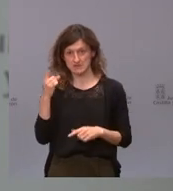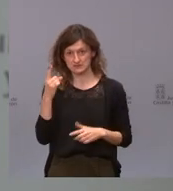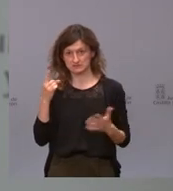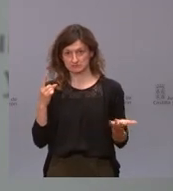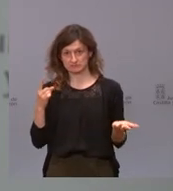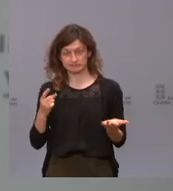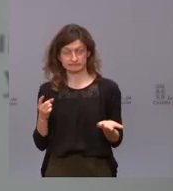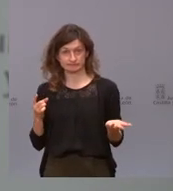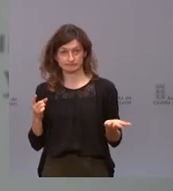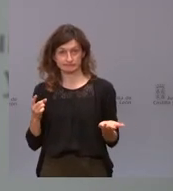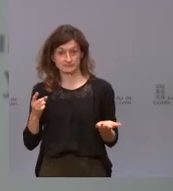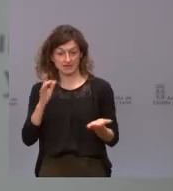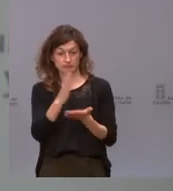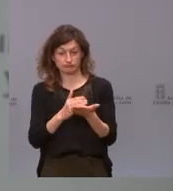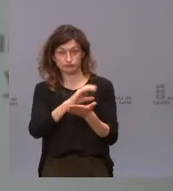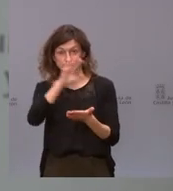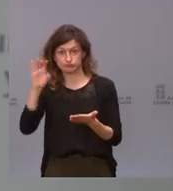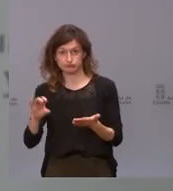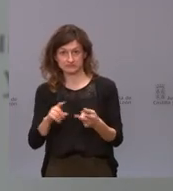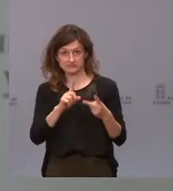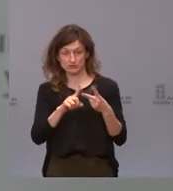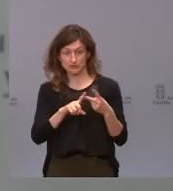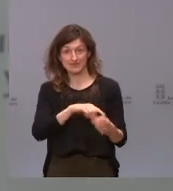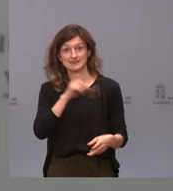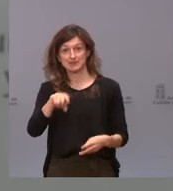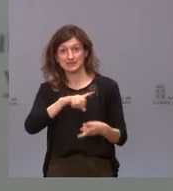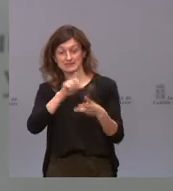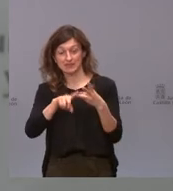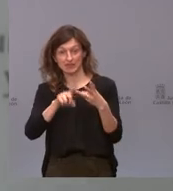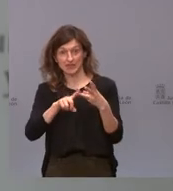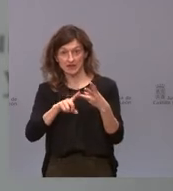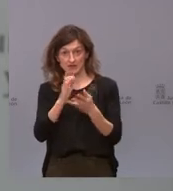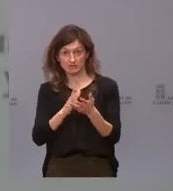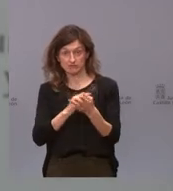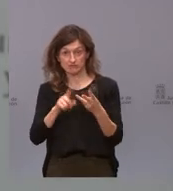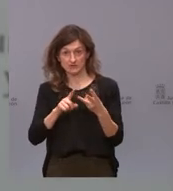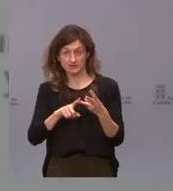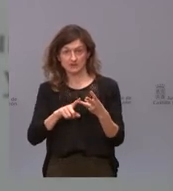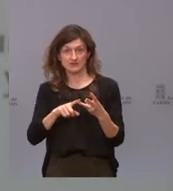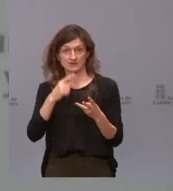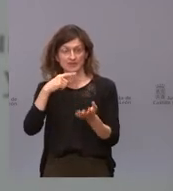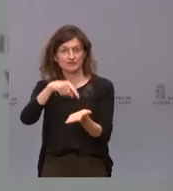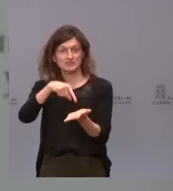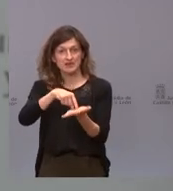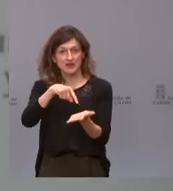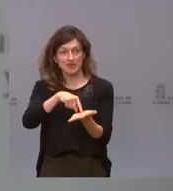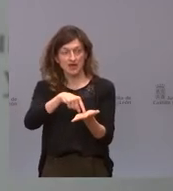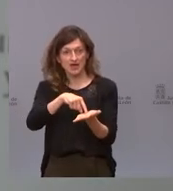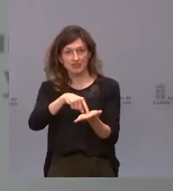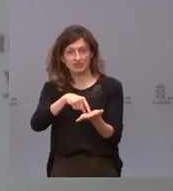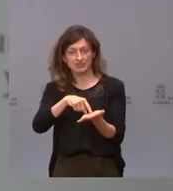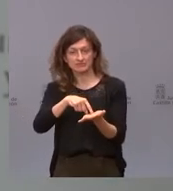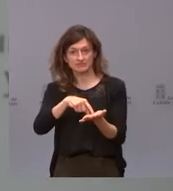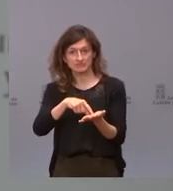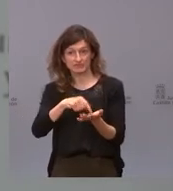en todas las comunidades autónomas y que somos la tercera comunidad autónoma con una fiscalidad más favorable